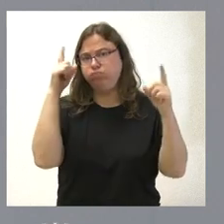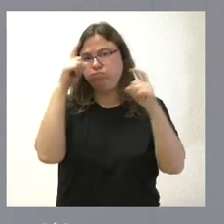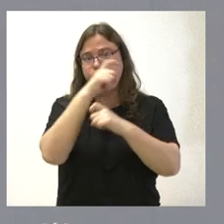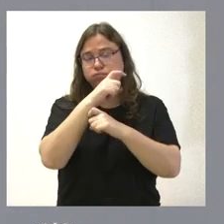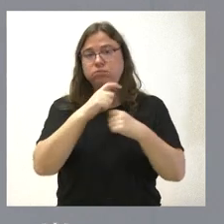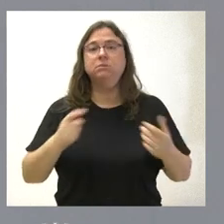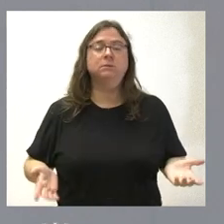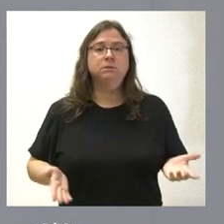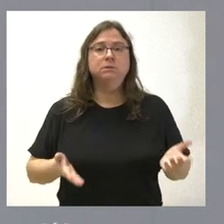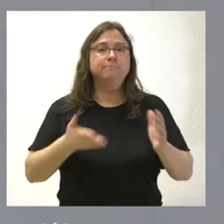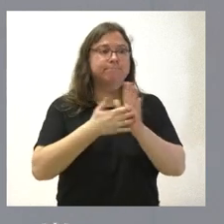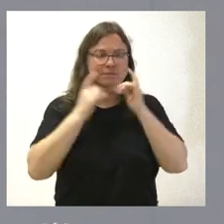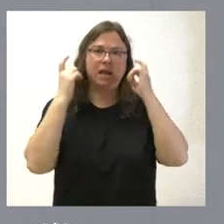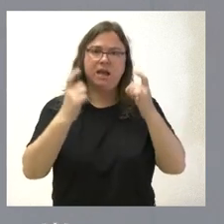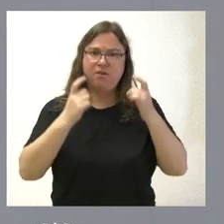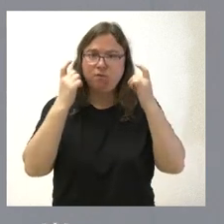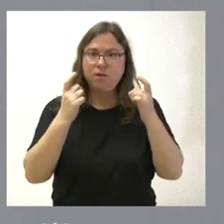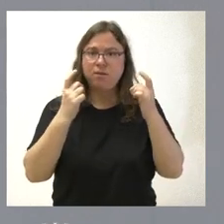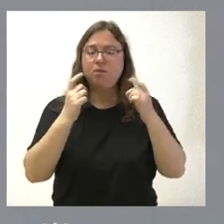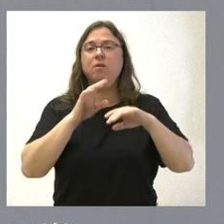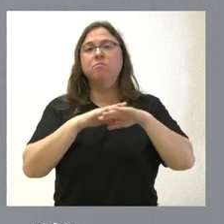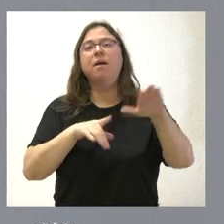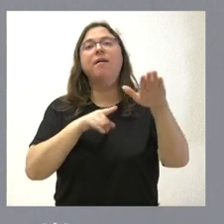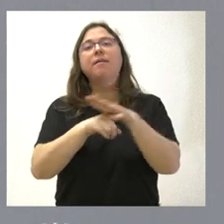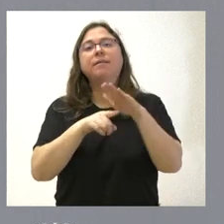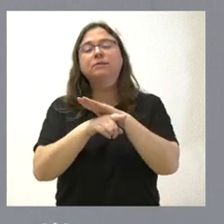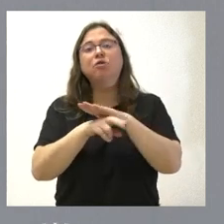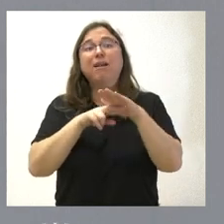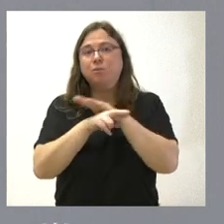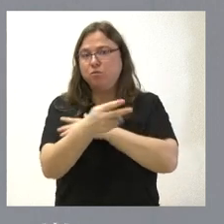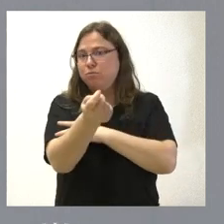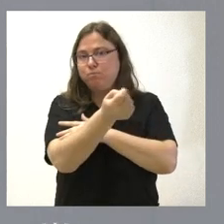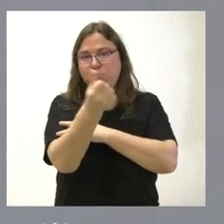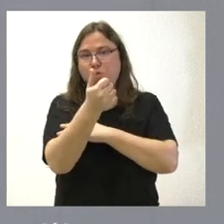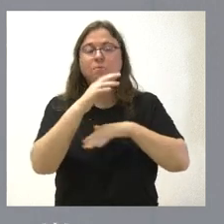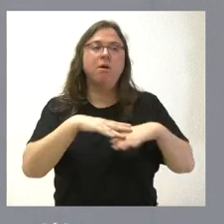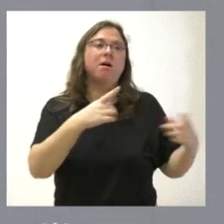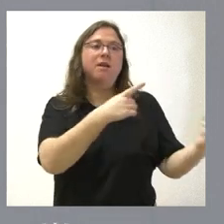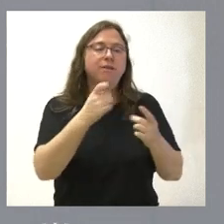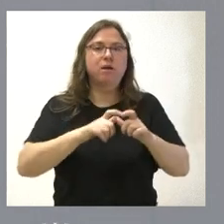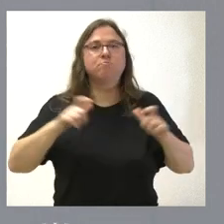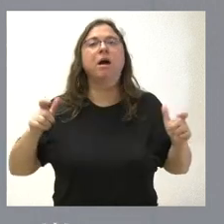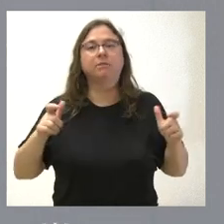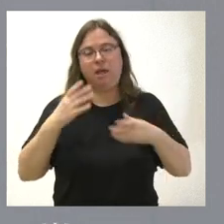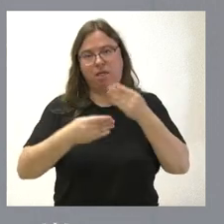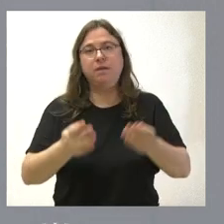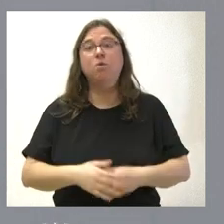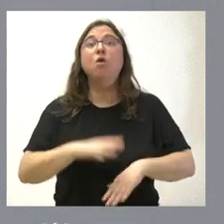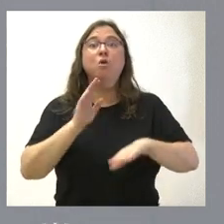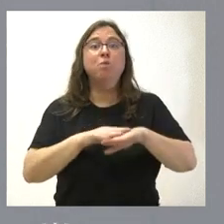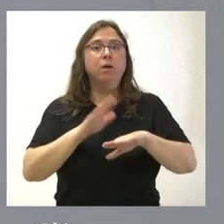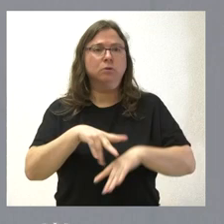pues lógicamente estamos haciendo un esfuerzo muy grande en gestionar unos recursos escasos para unas necesidades crecientes y eso es lo que estamos haciendo Y por eso es el